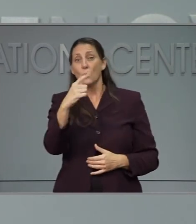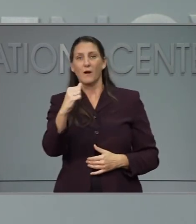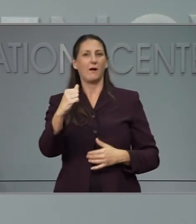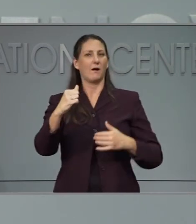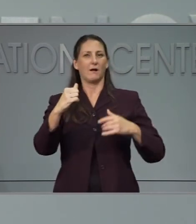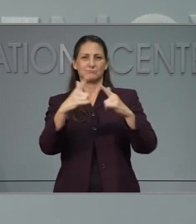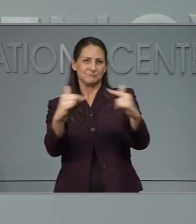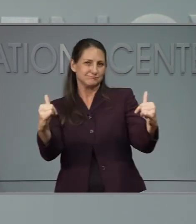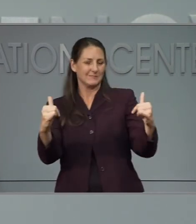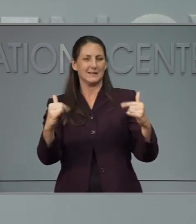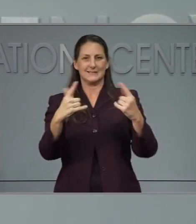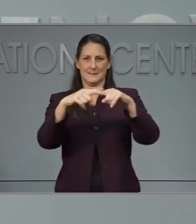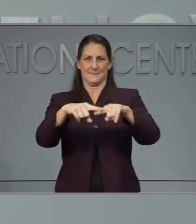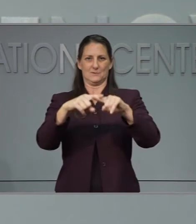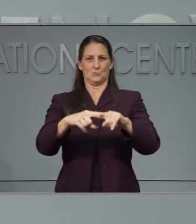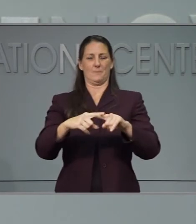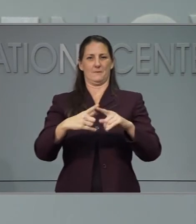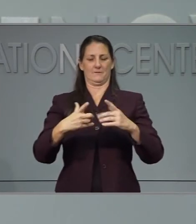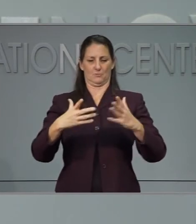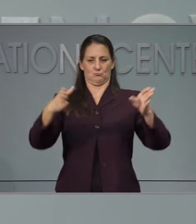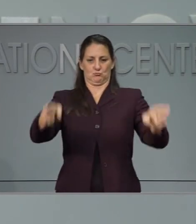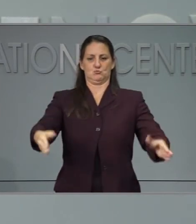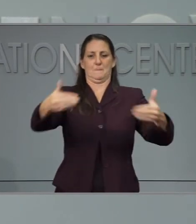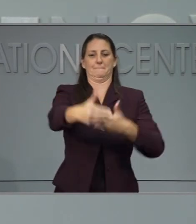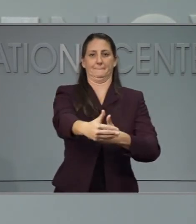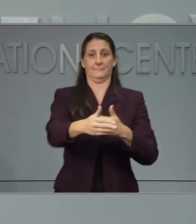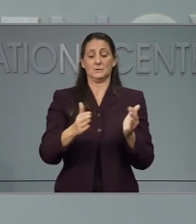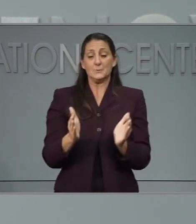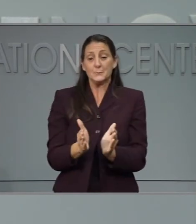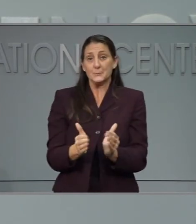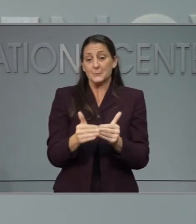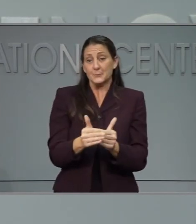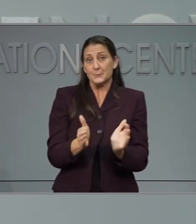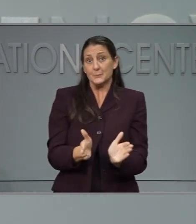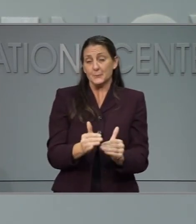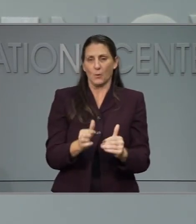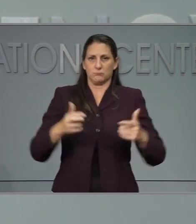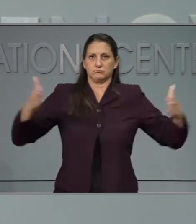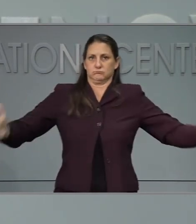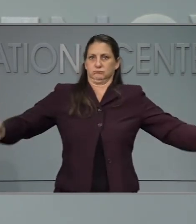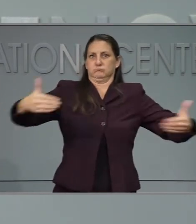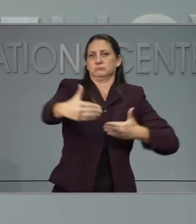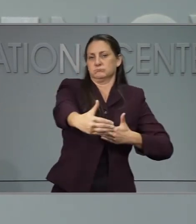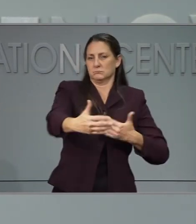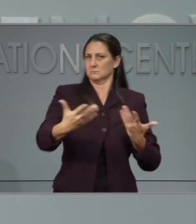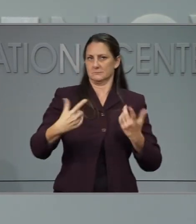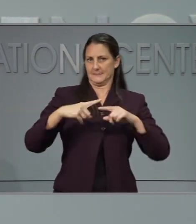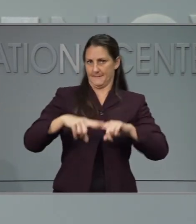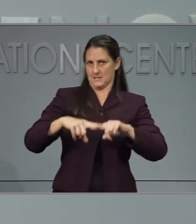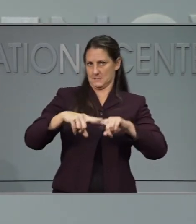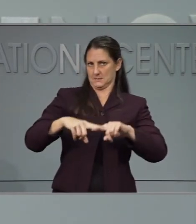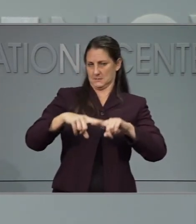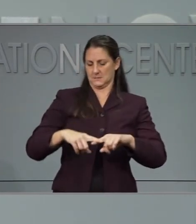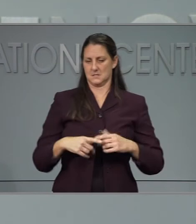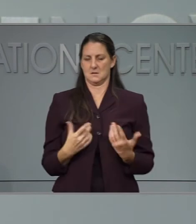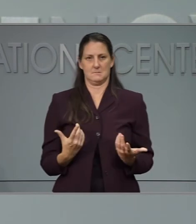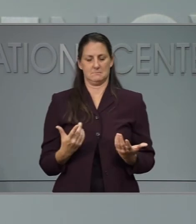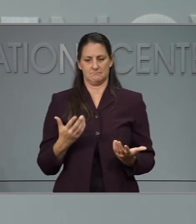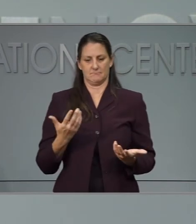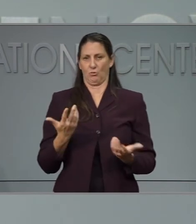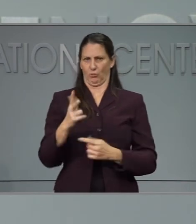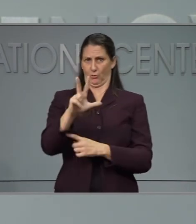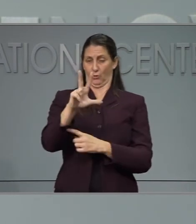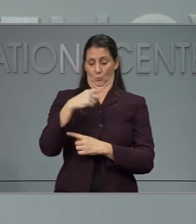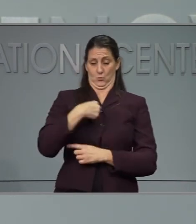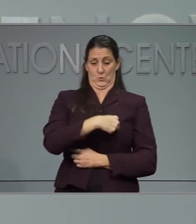de baile. Y nosotros queremos que sigan nuestras guías, y ahí dice, ¿qué quiere decir el